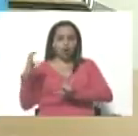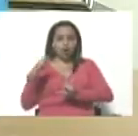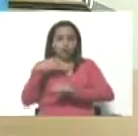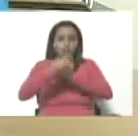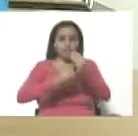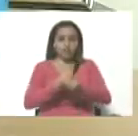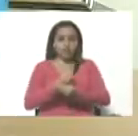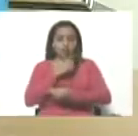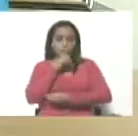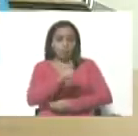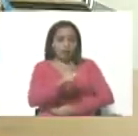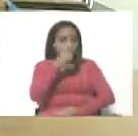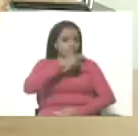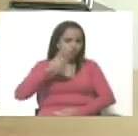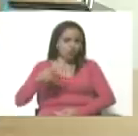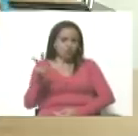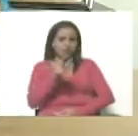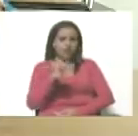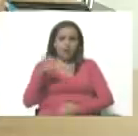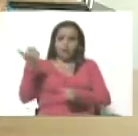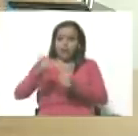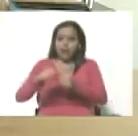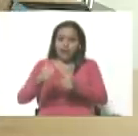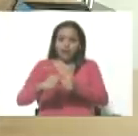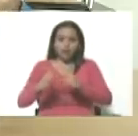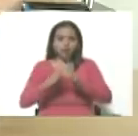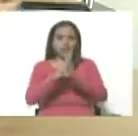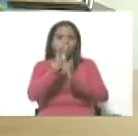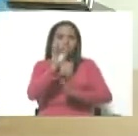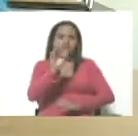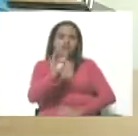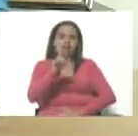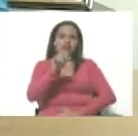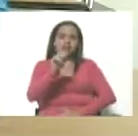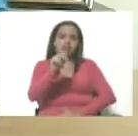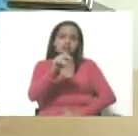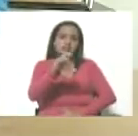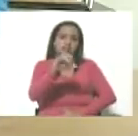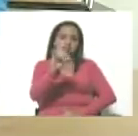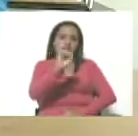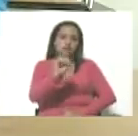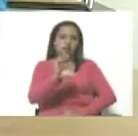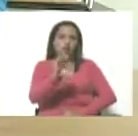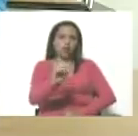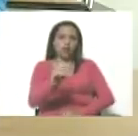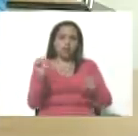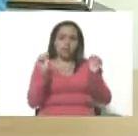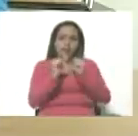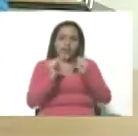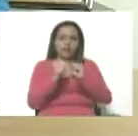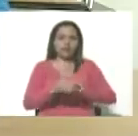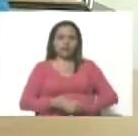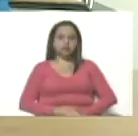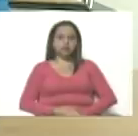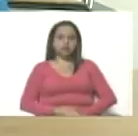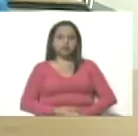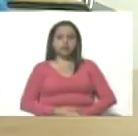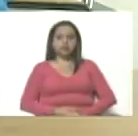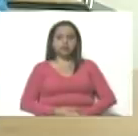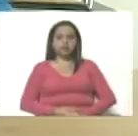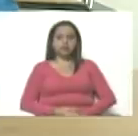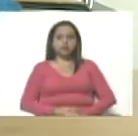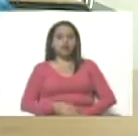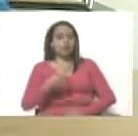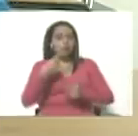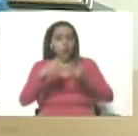daño al pueblo, pues en Maracaibo, San Francisco, El Vigía, Cumaná,